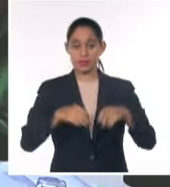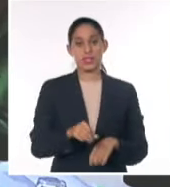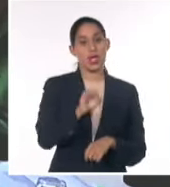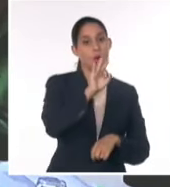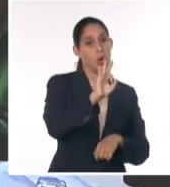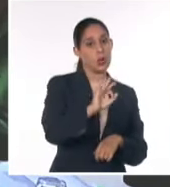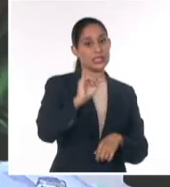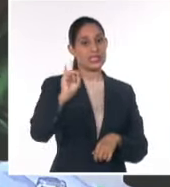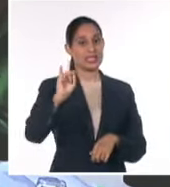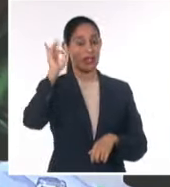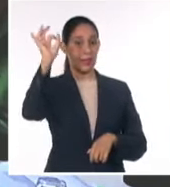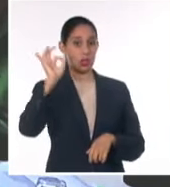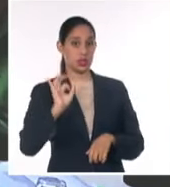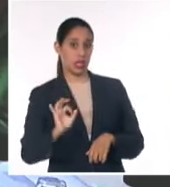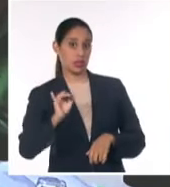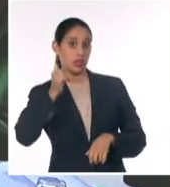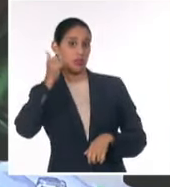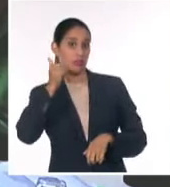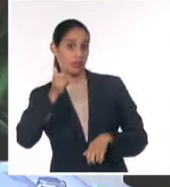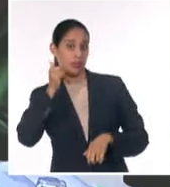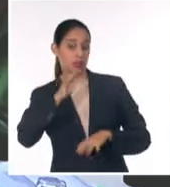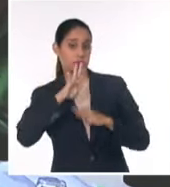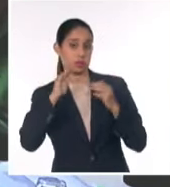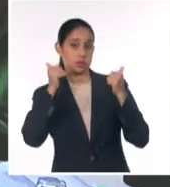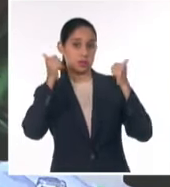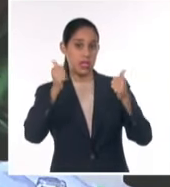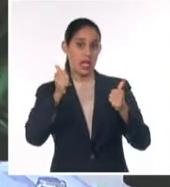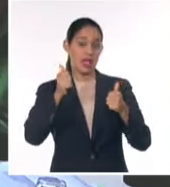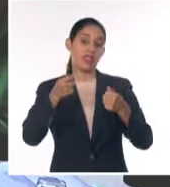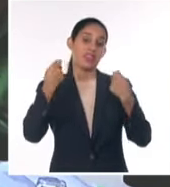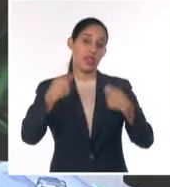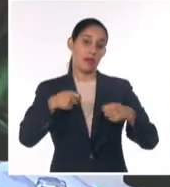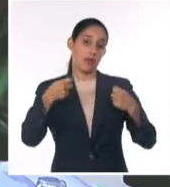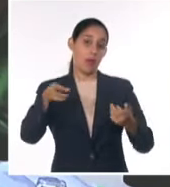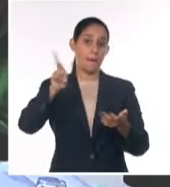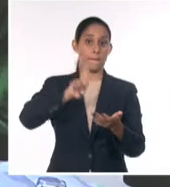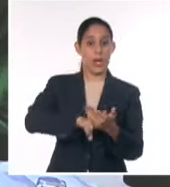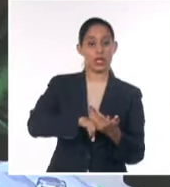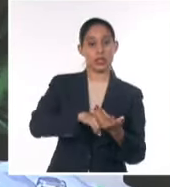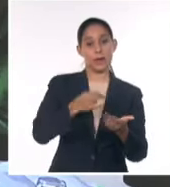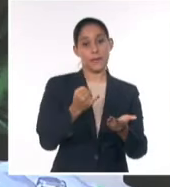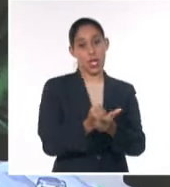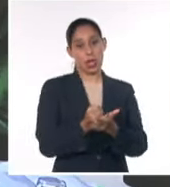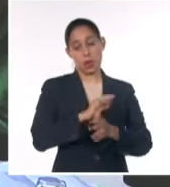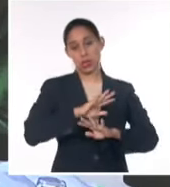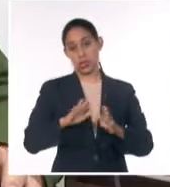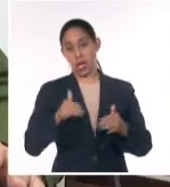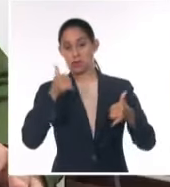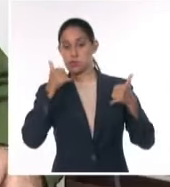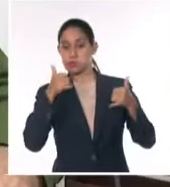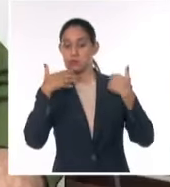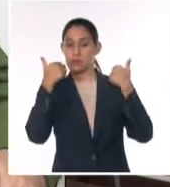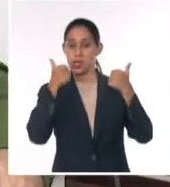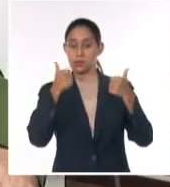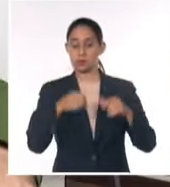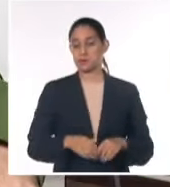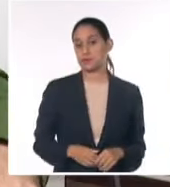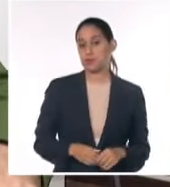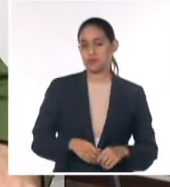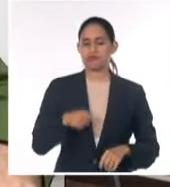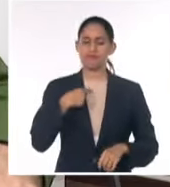las comunicaciones, también debemos cerrar el martes, la intención martes, miércoles, cerrar ya todo el tema de las comunicaciones. Yo lo que creo